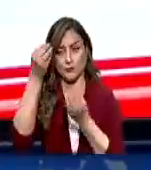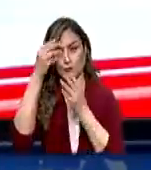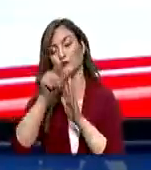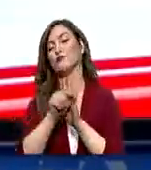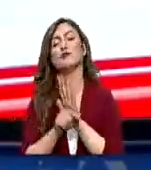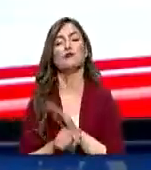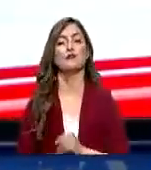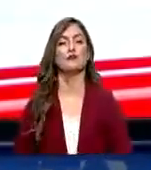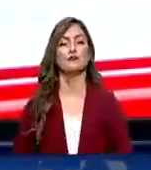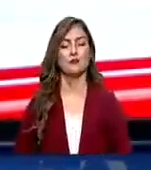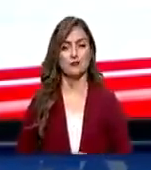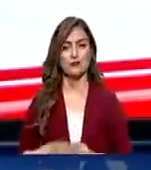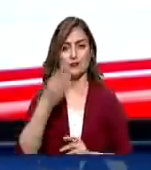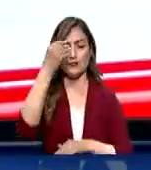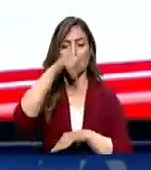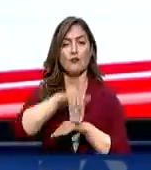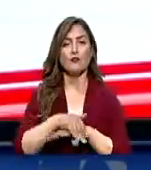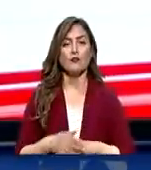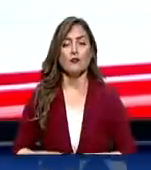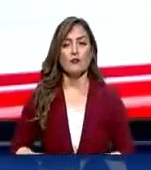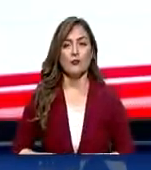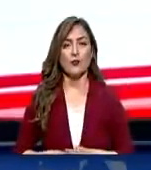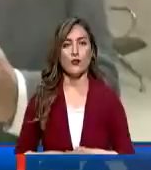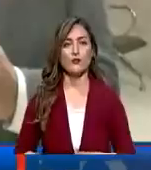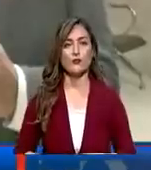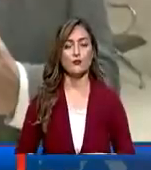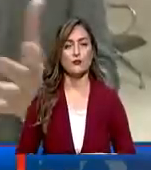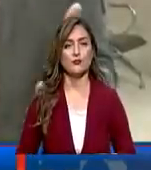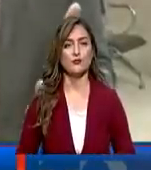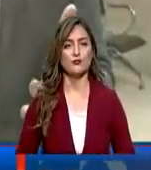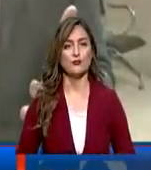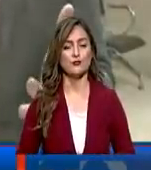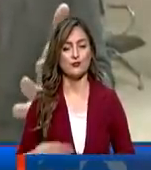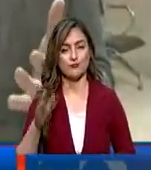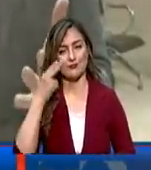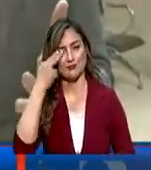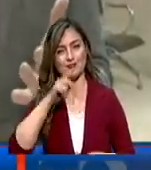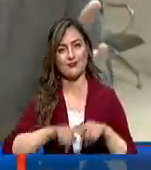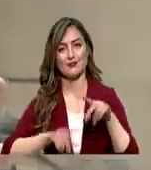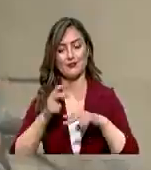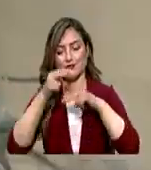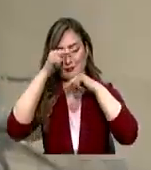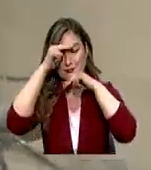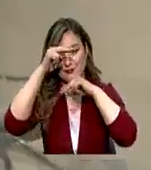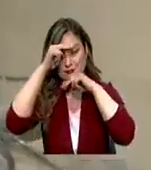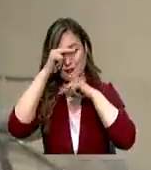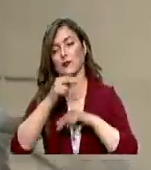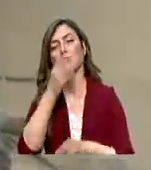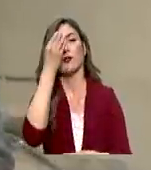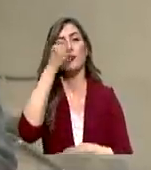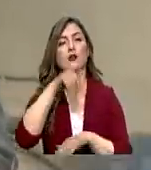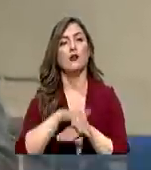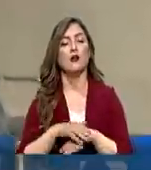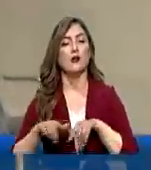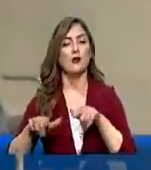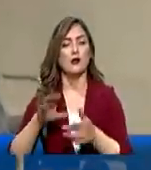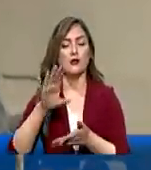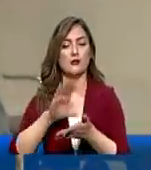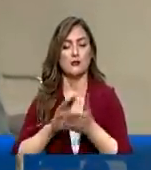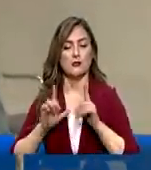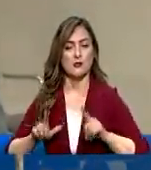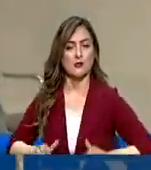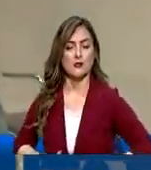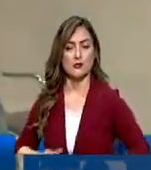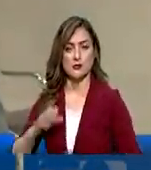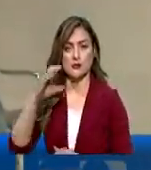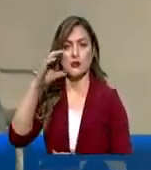detalles. Alberto, adelante, buenas tardes. Hola, Helen, amigos televidentes, buenas tardes. Estamos en el Centro de Salud de Las